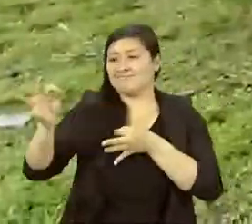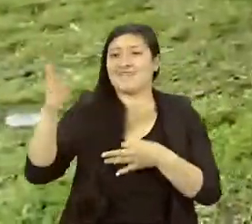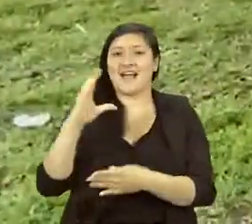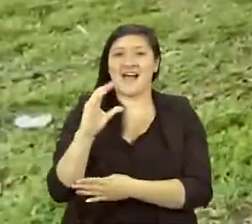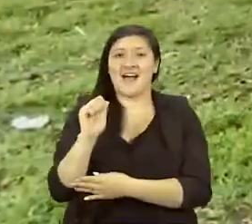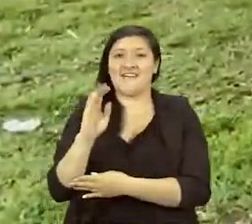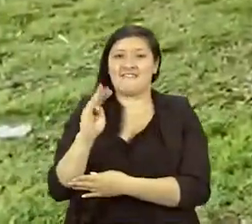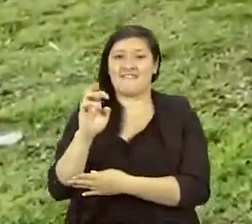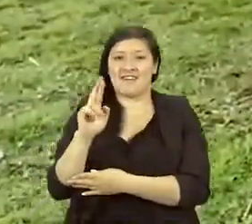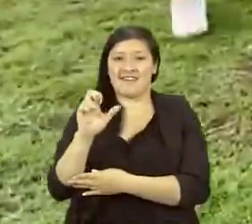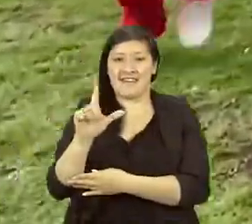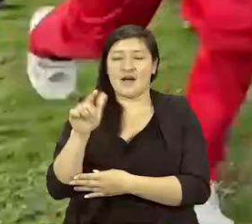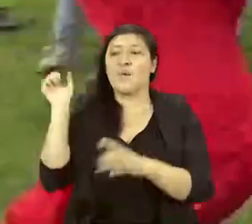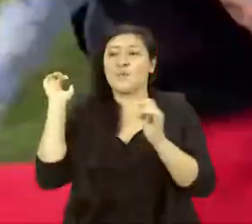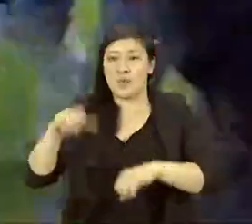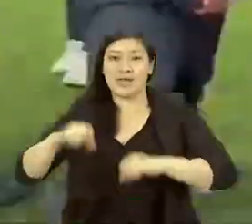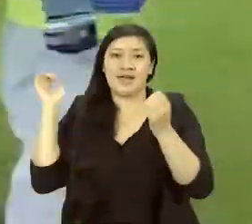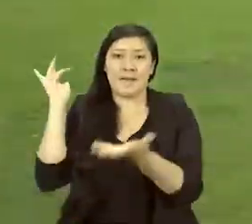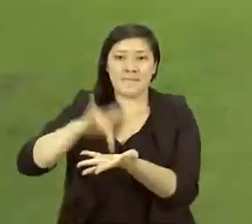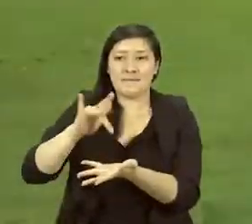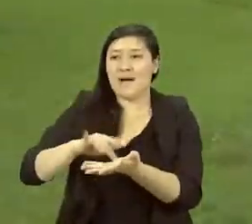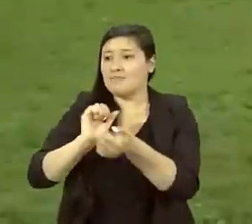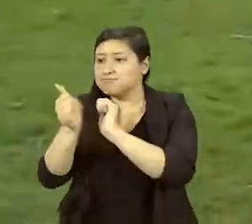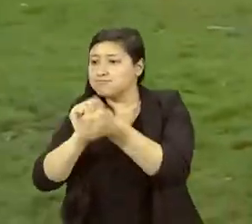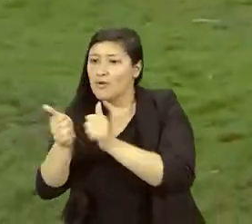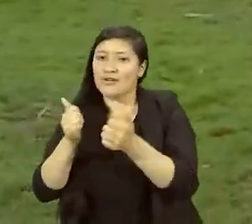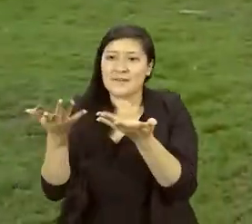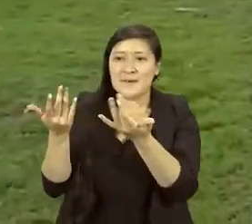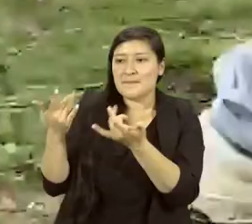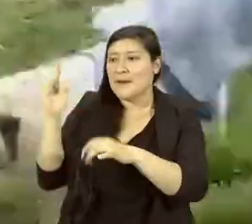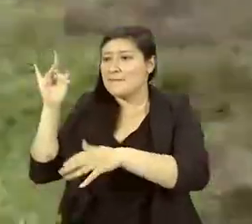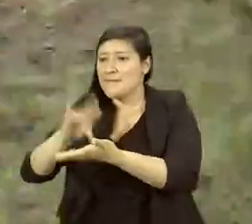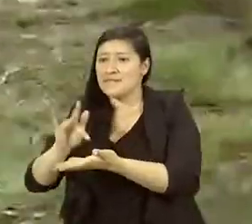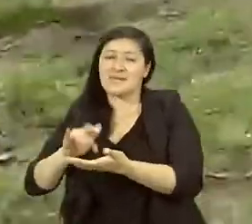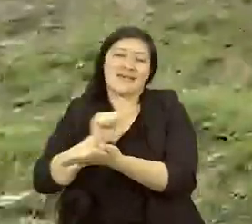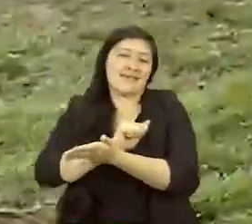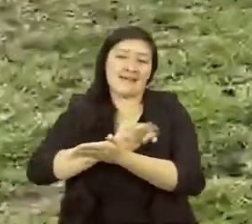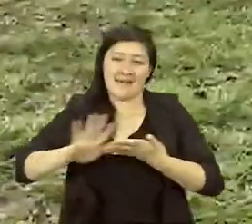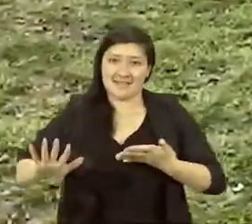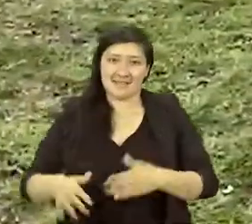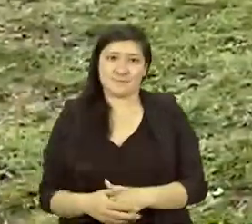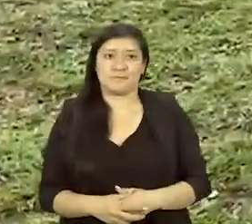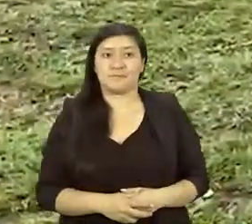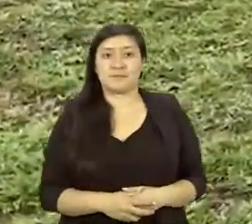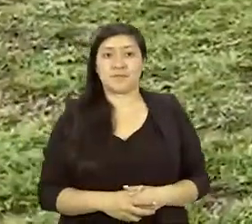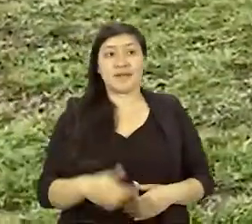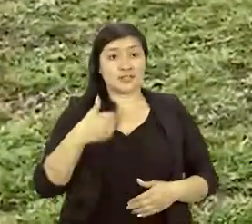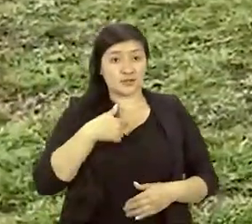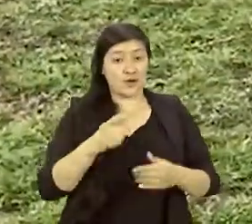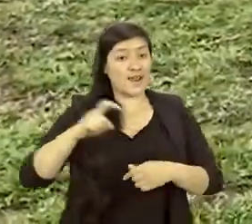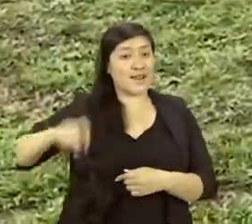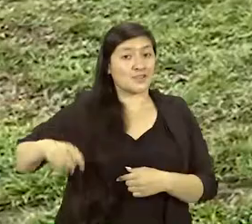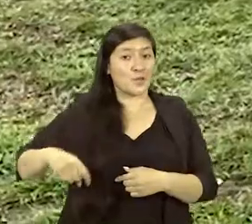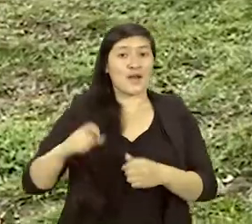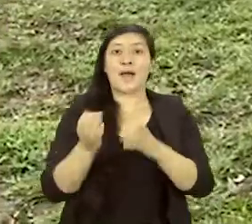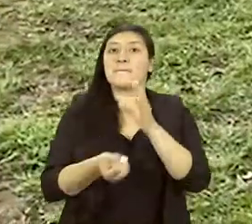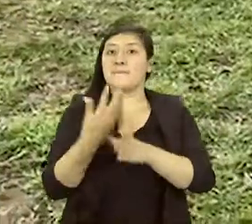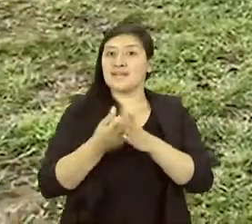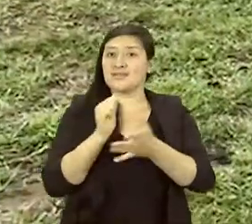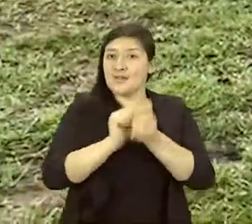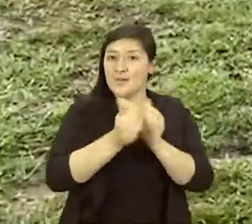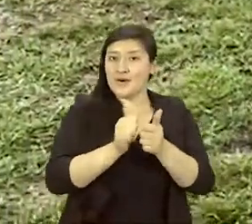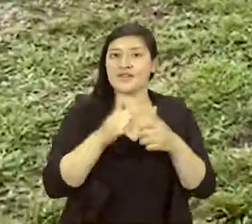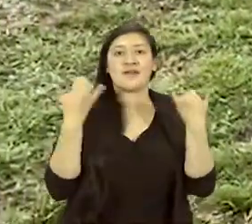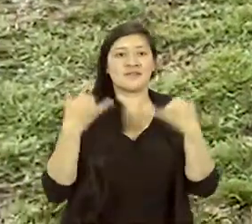que salgan y participen de todos los programas que nos trae el instituto, totalmente gratis. Estoy en la escuela de Pasto Deporte desde